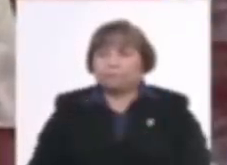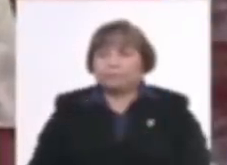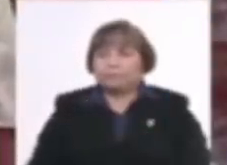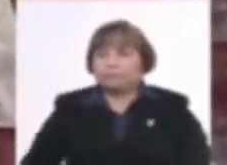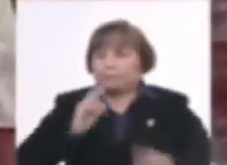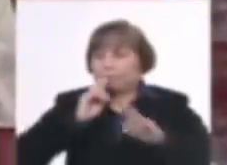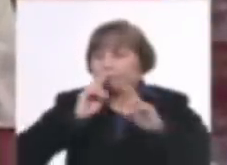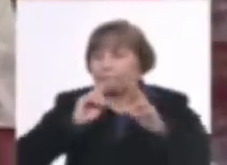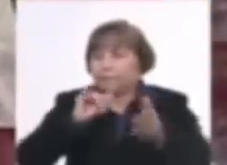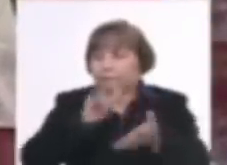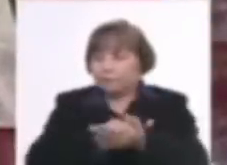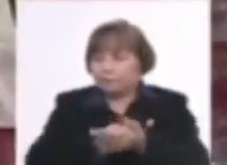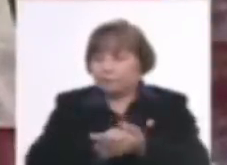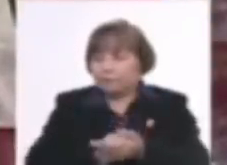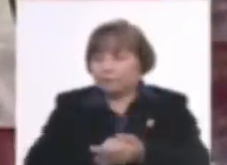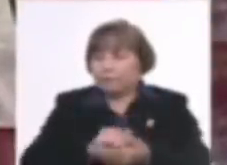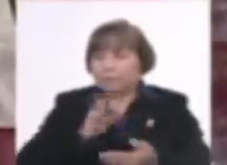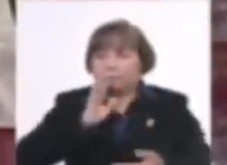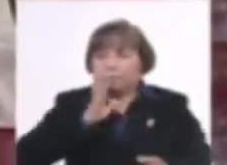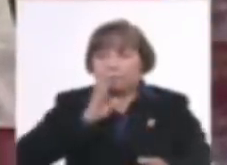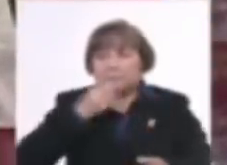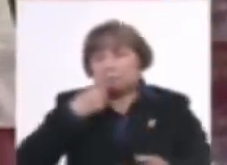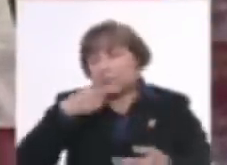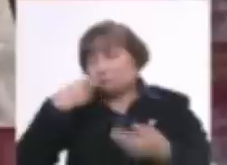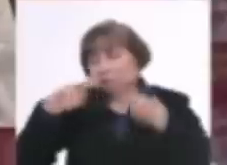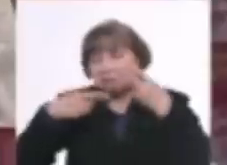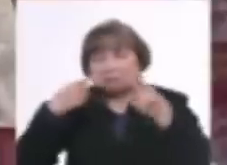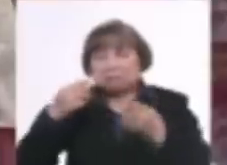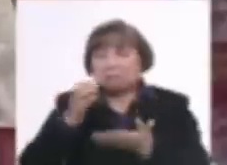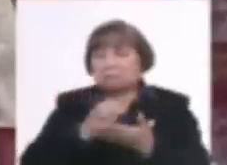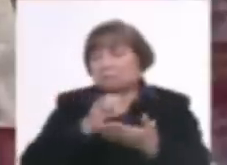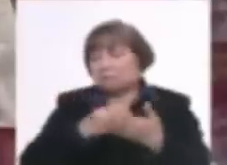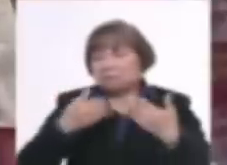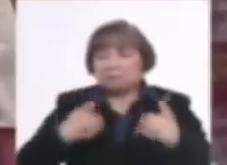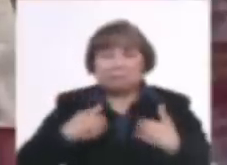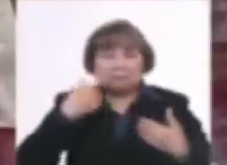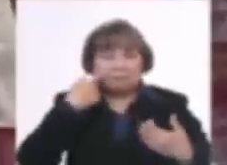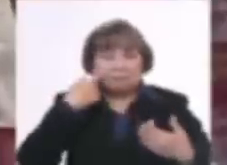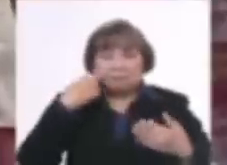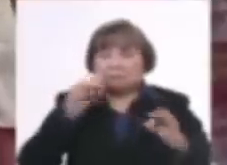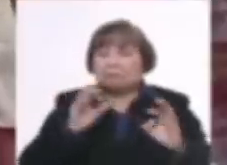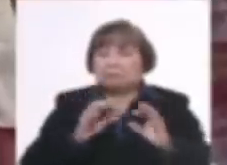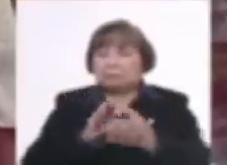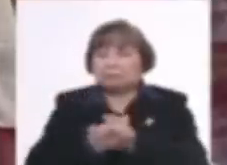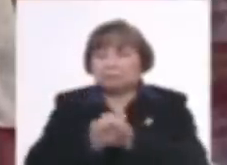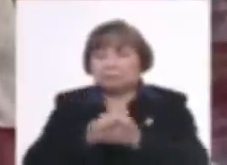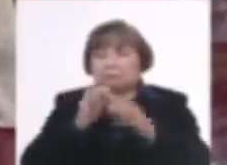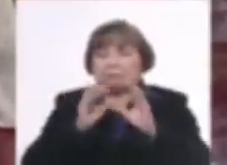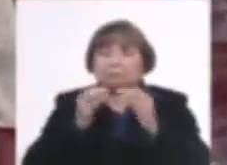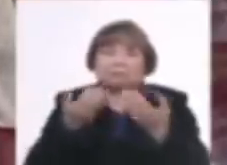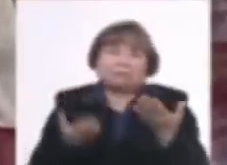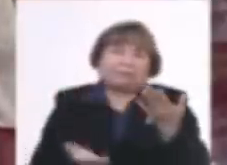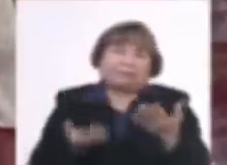le respondo que era verbal, porque cuando tú conoces a una persona a veces